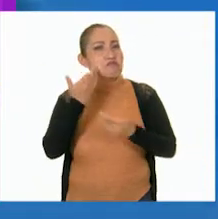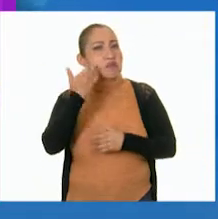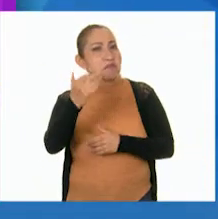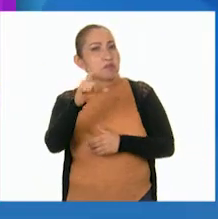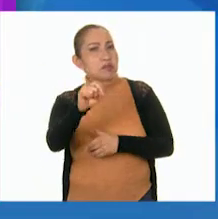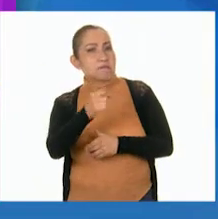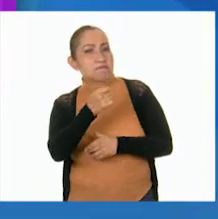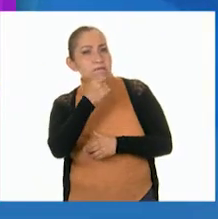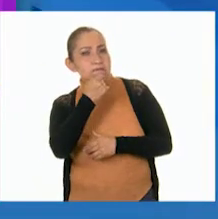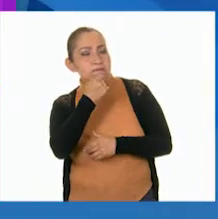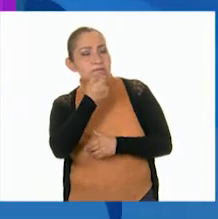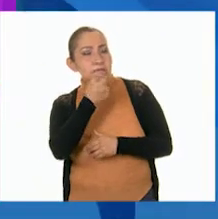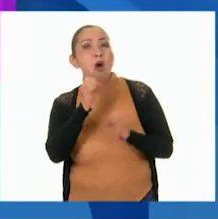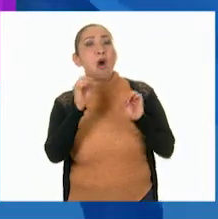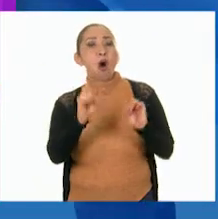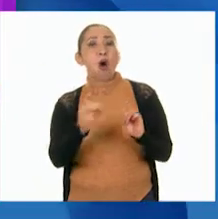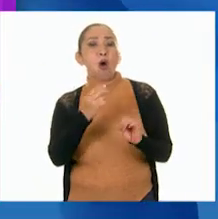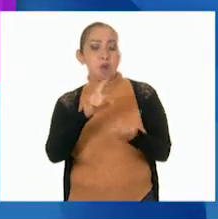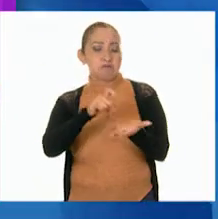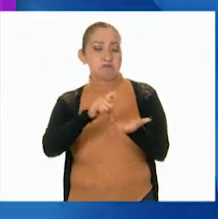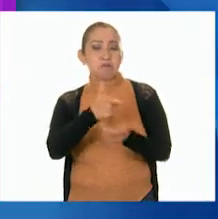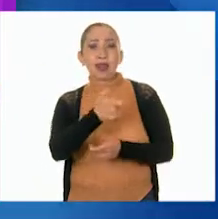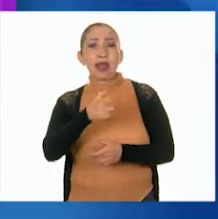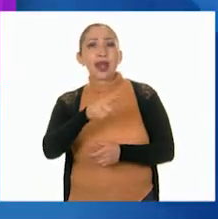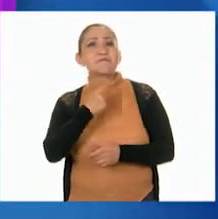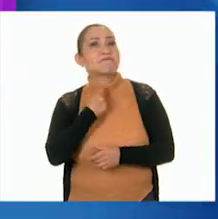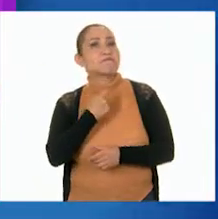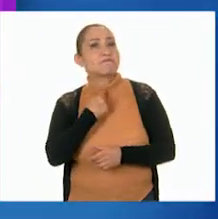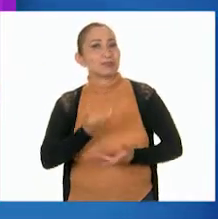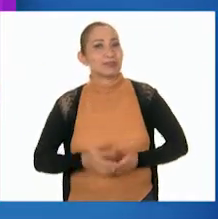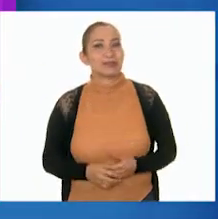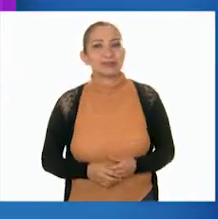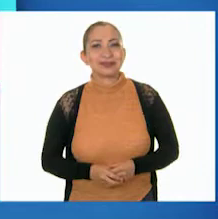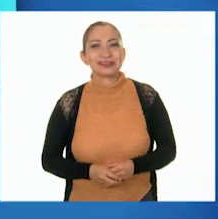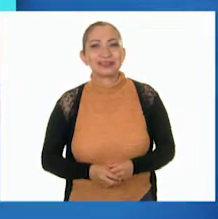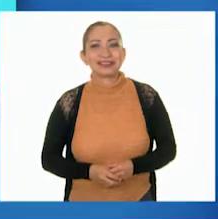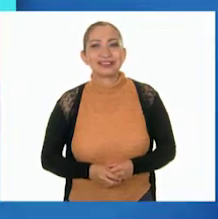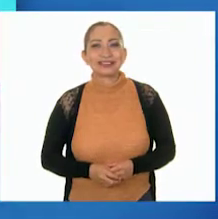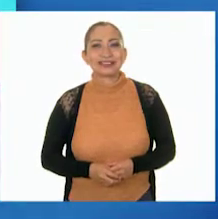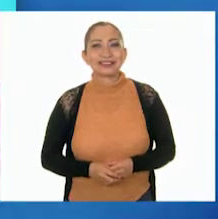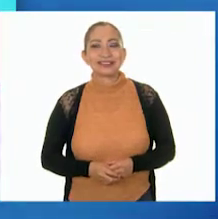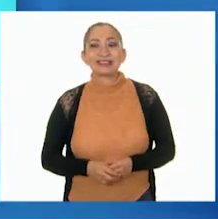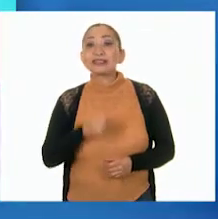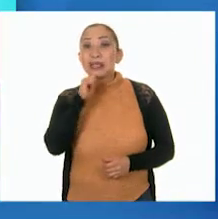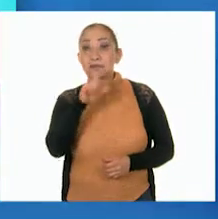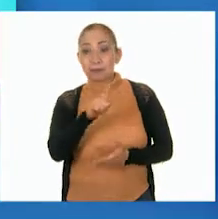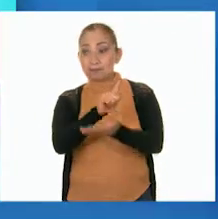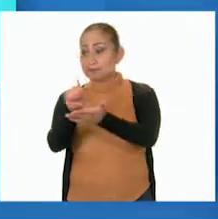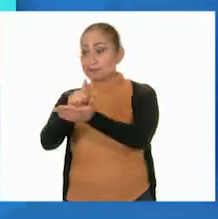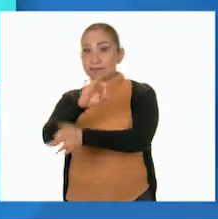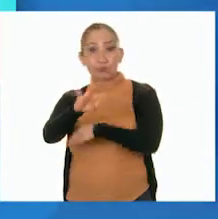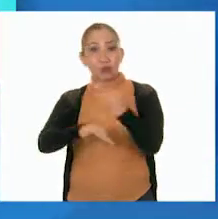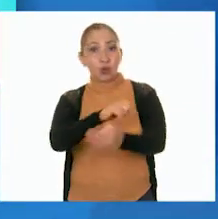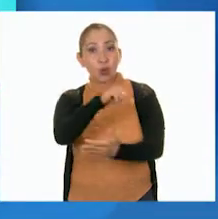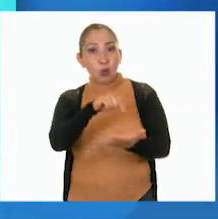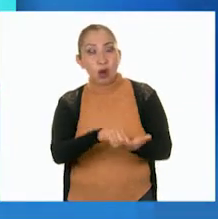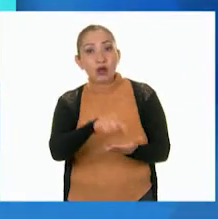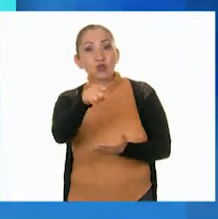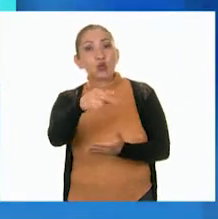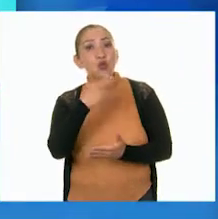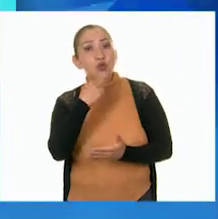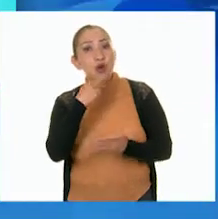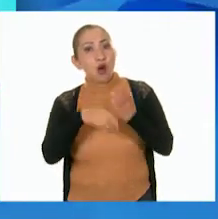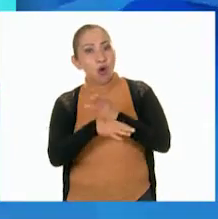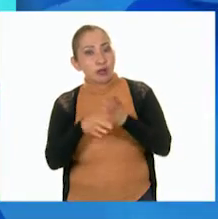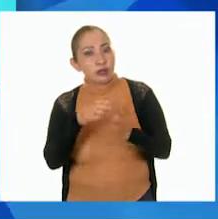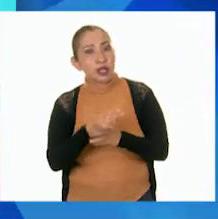durante 20 segundos o aplica desinfectante a base de agua y alcohol. Desinfecta las superficies de los objetos que